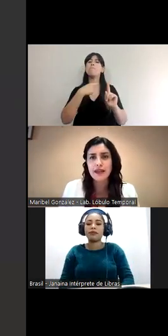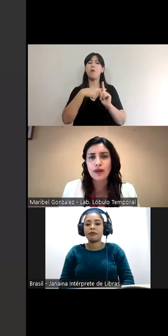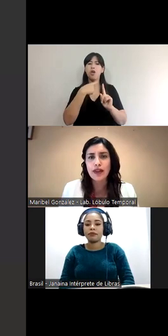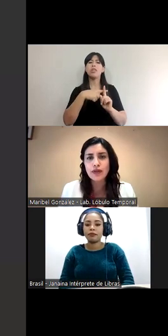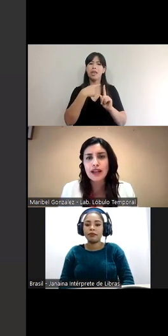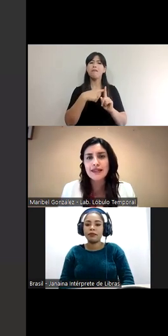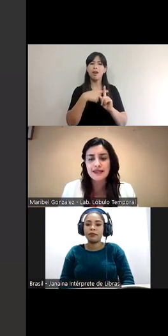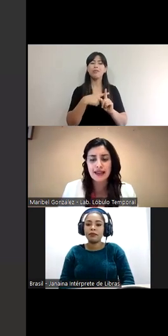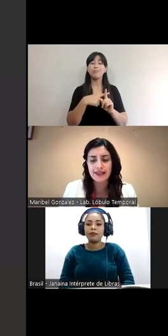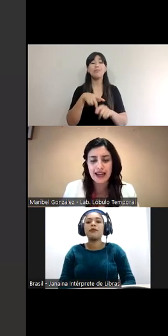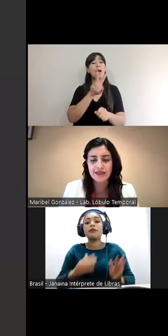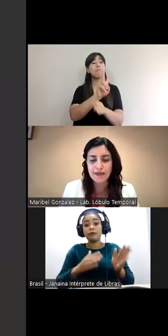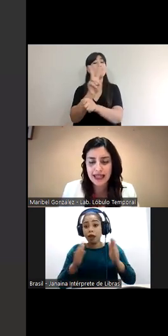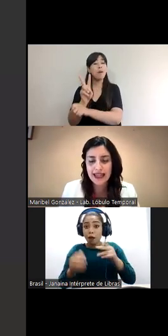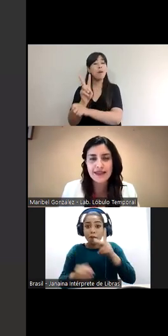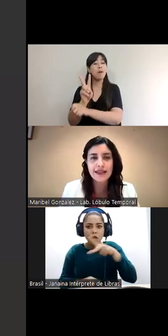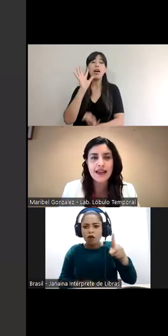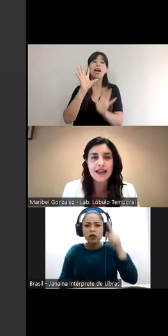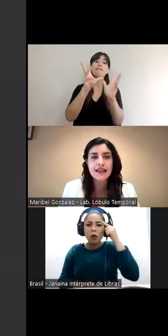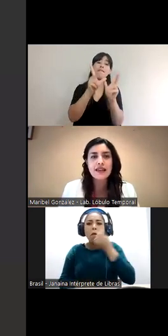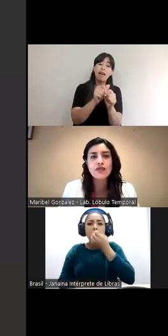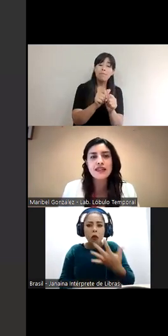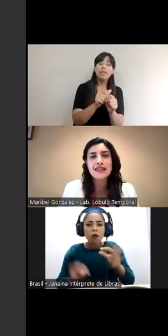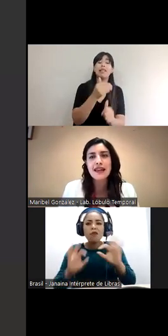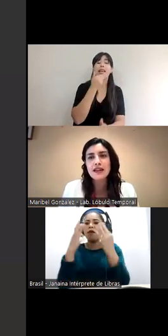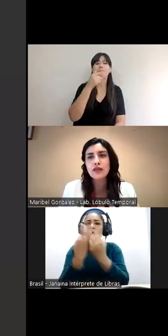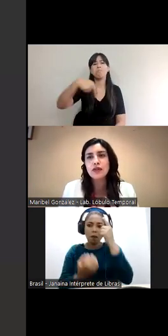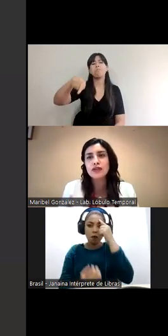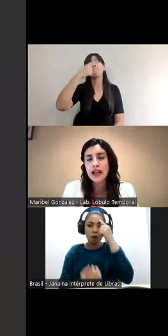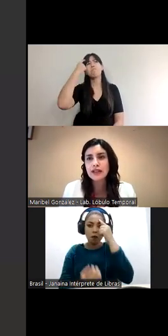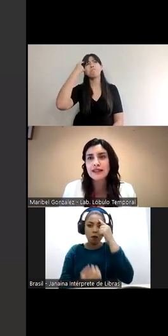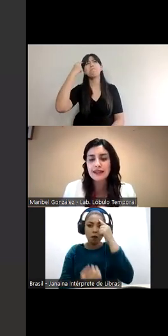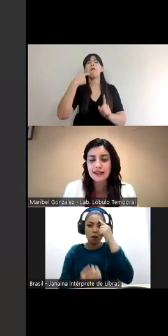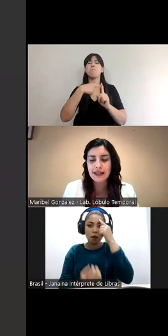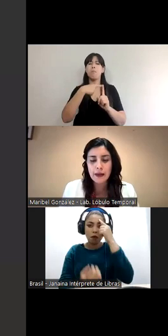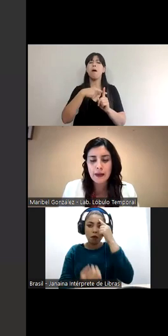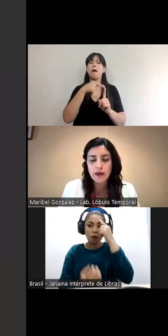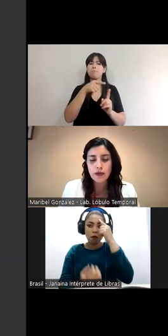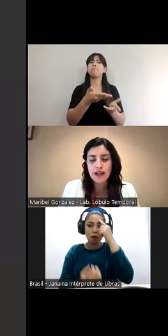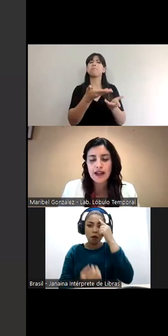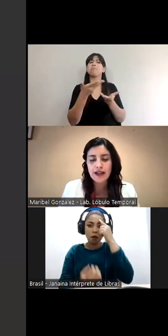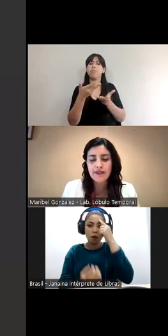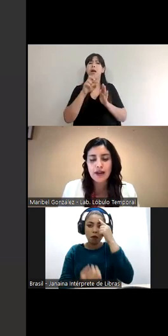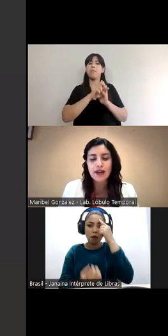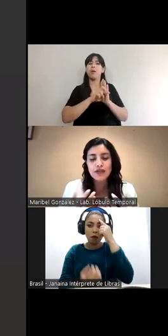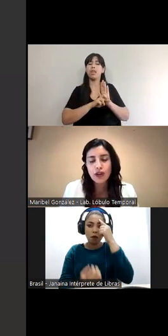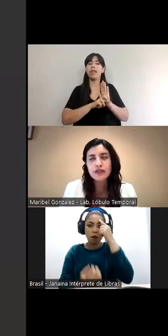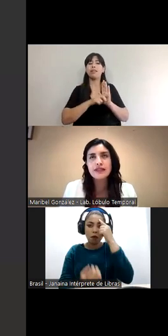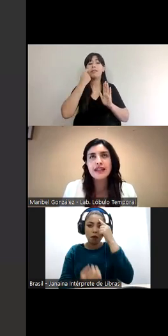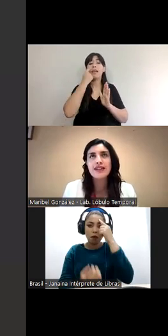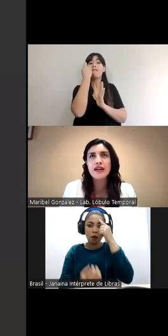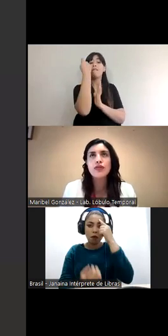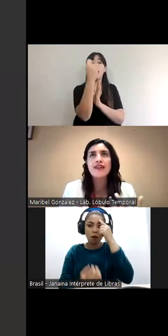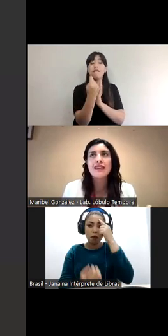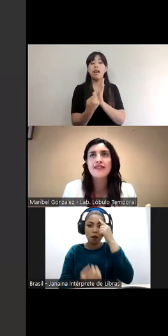las educadoras, de las familias, y entonces que nos mostraron que existe una evaluación